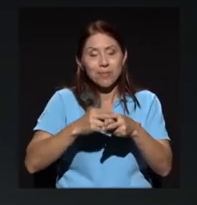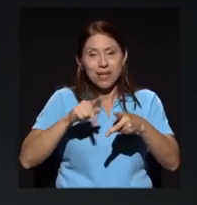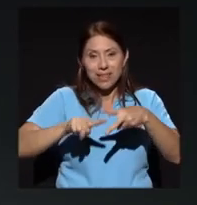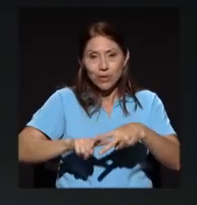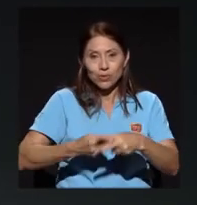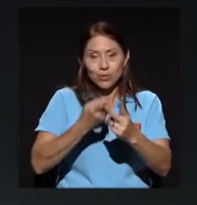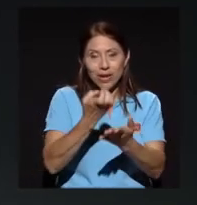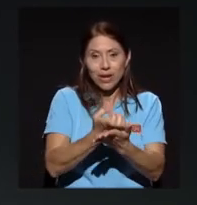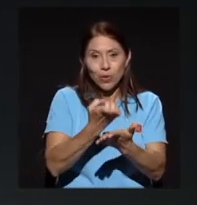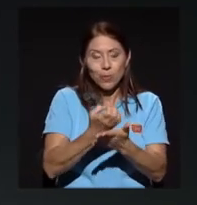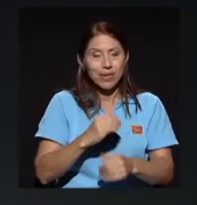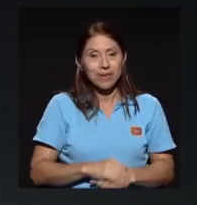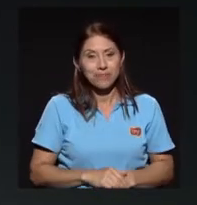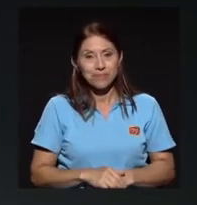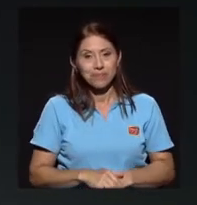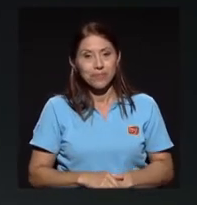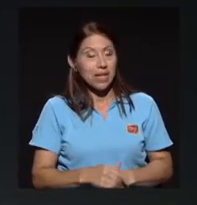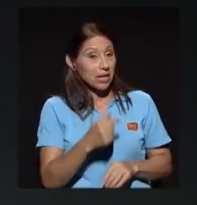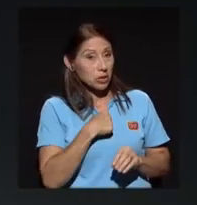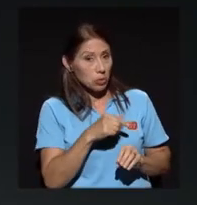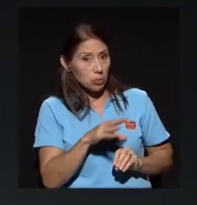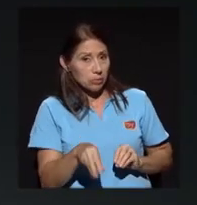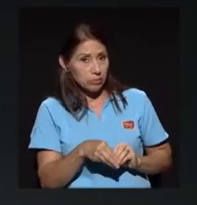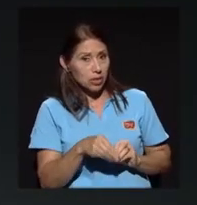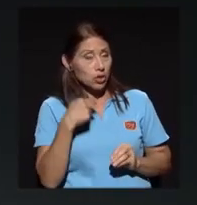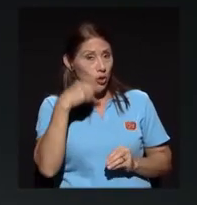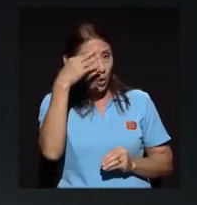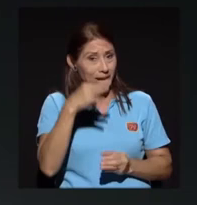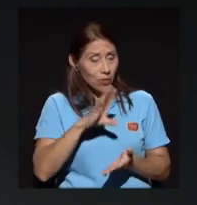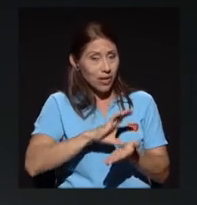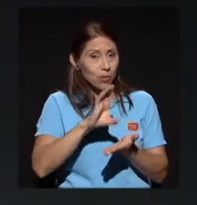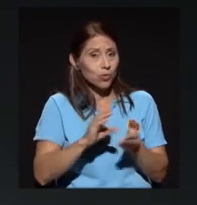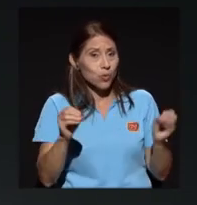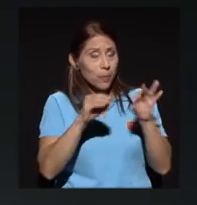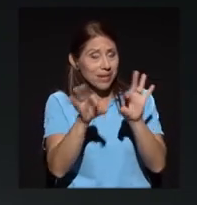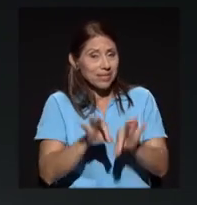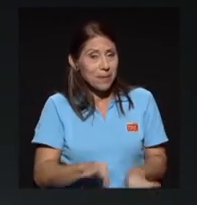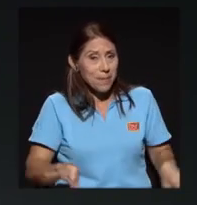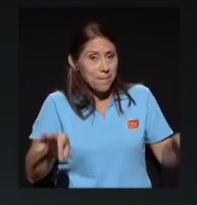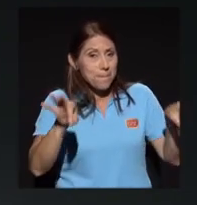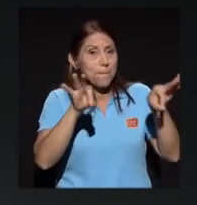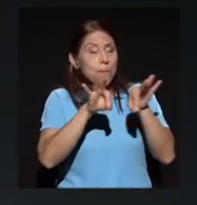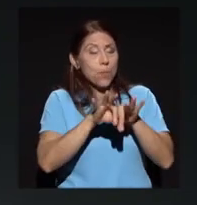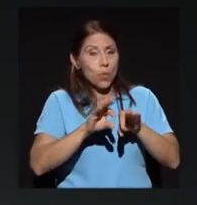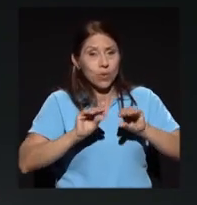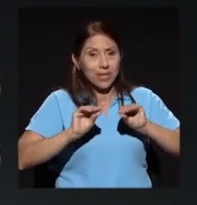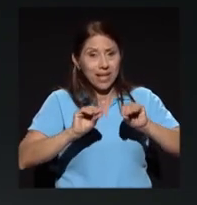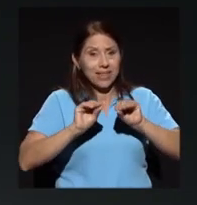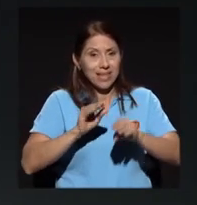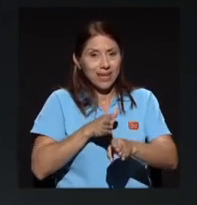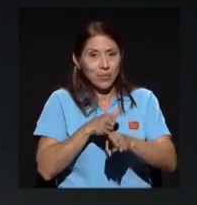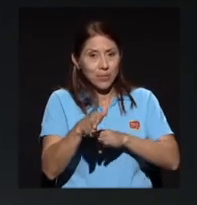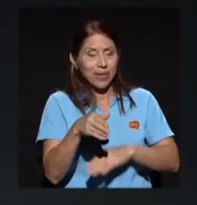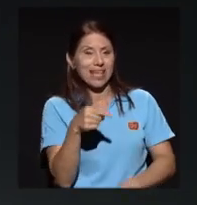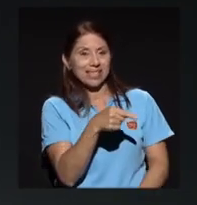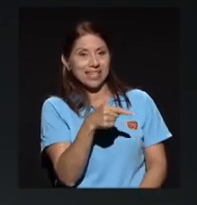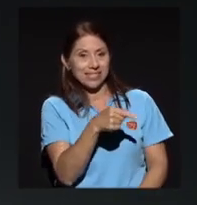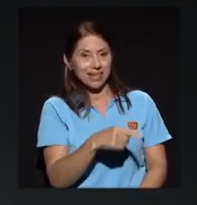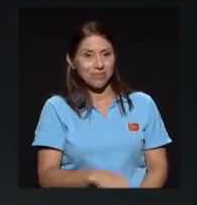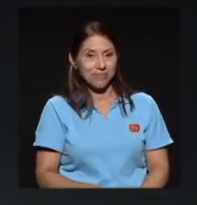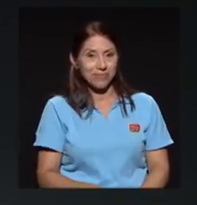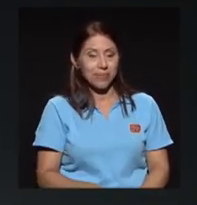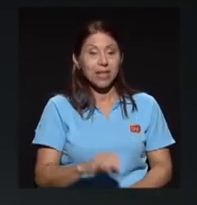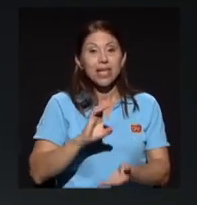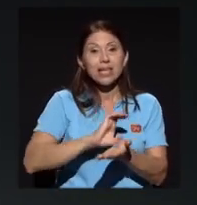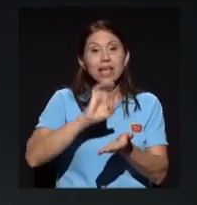ahí meter una pequeña cuña. Yo creo que el curso más importante que se imparte es ese, y el curso para